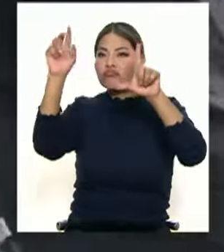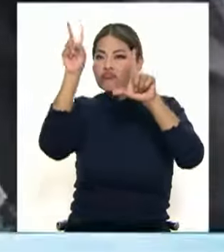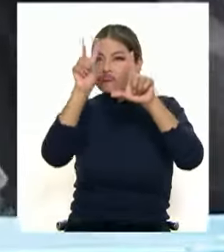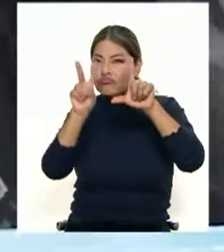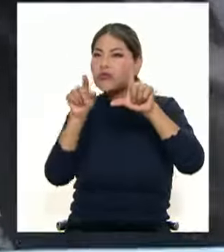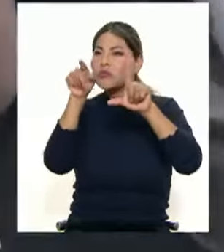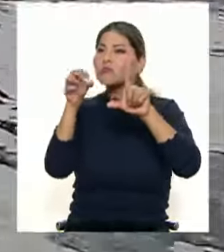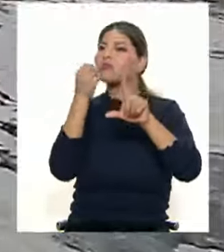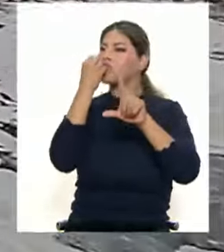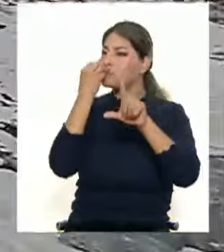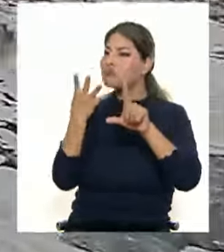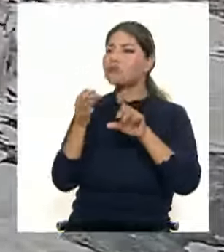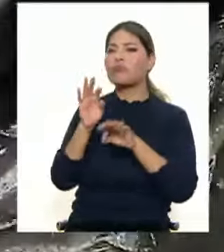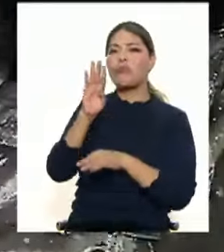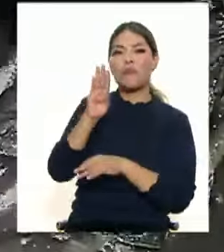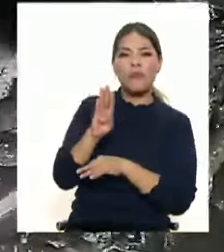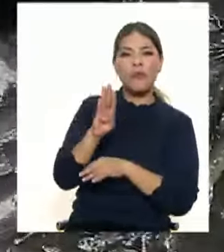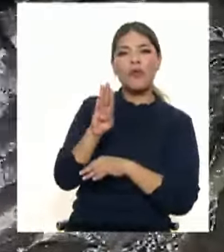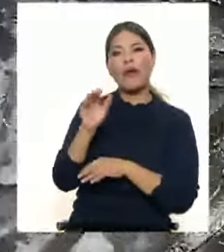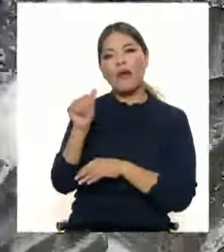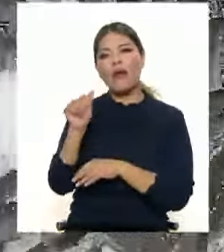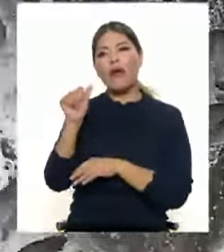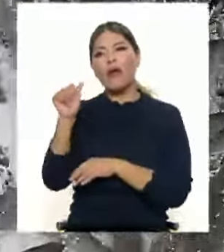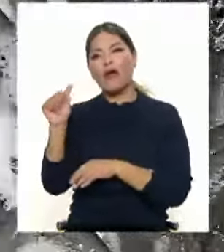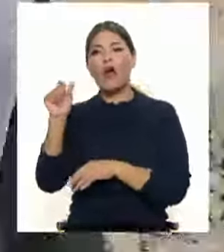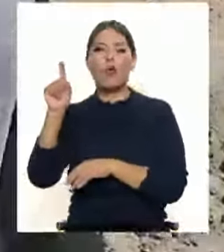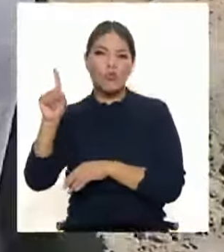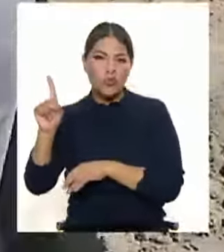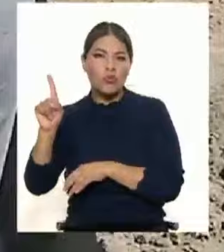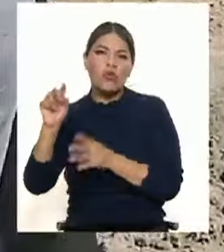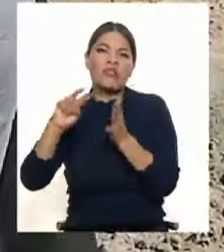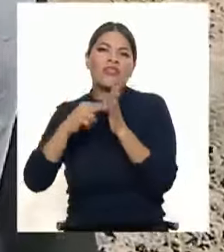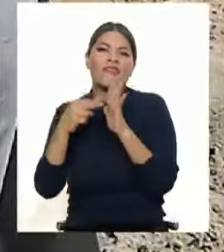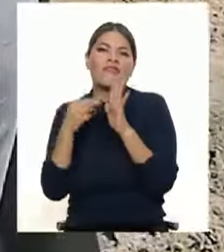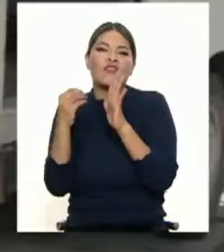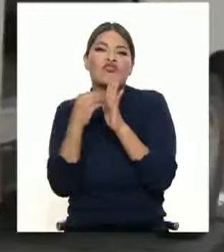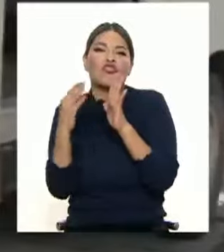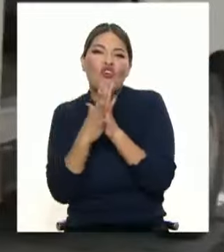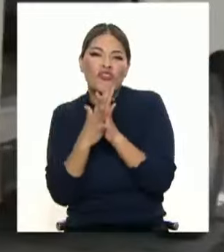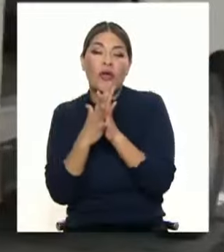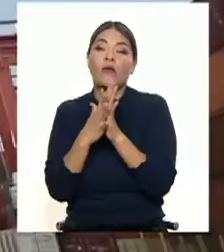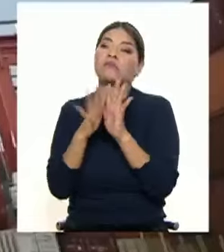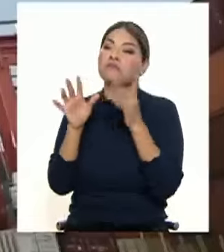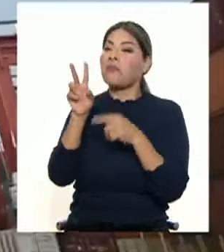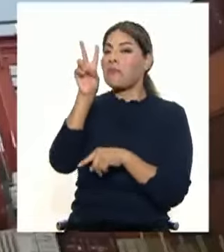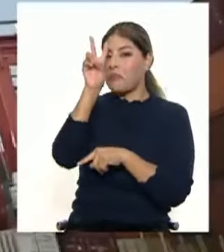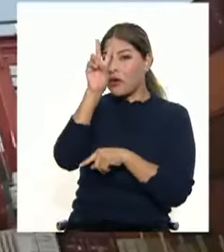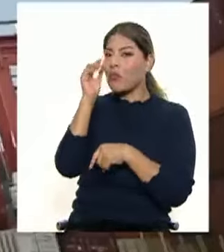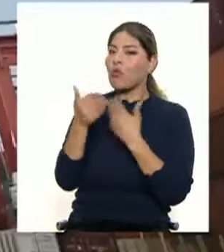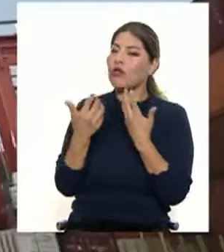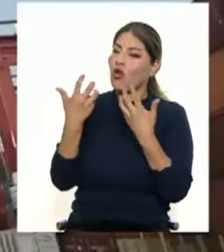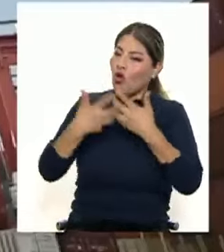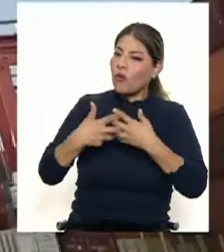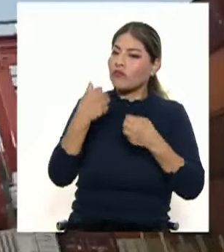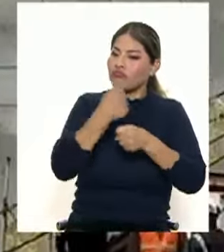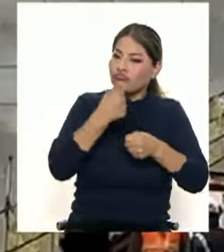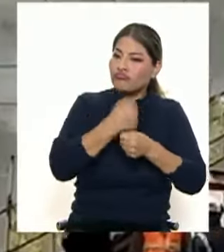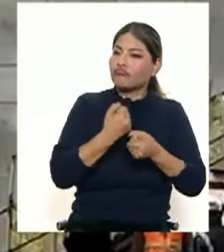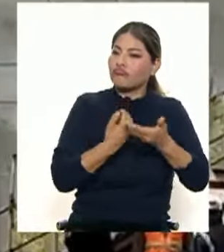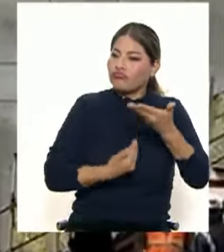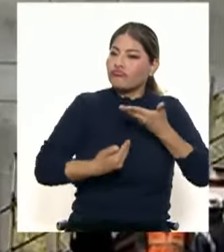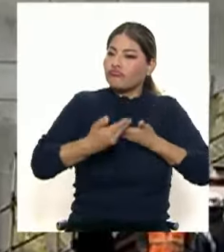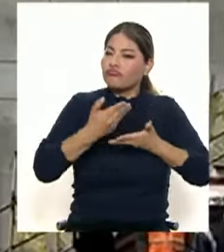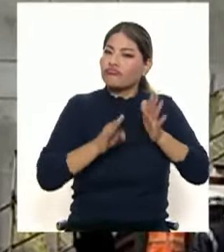de nuestro país en ba a1 debido según destacó a que la solvencia soberana sigue